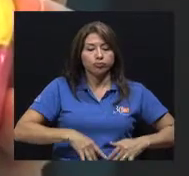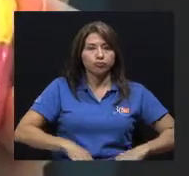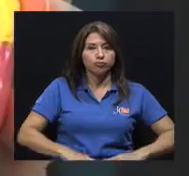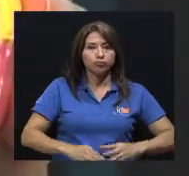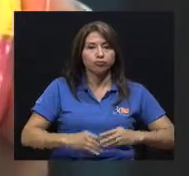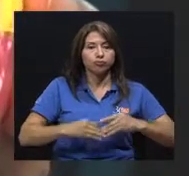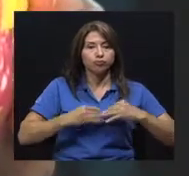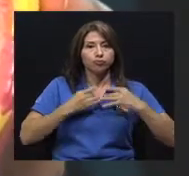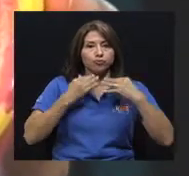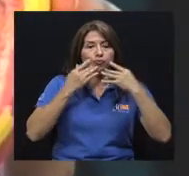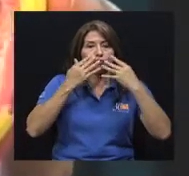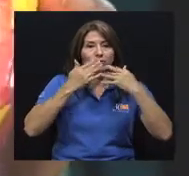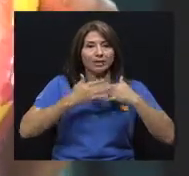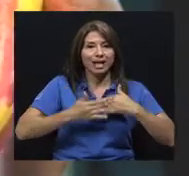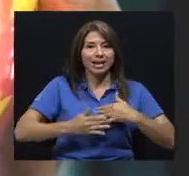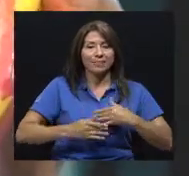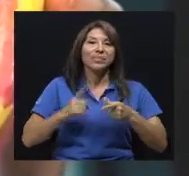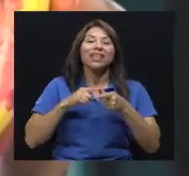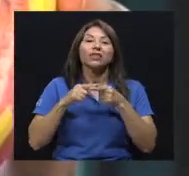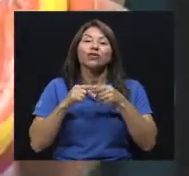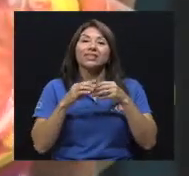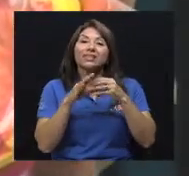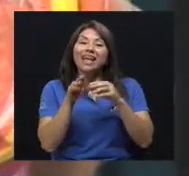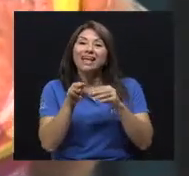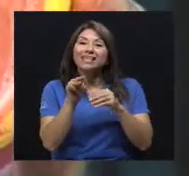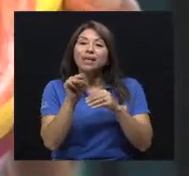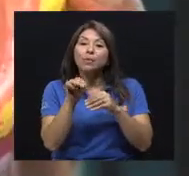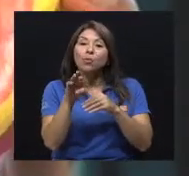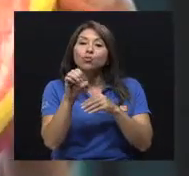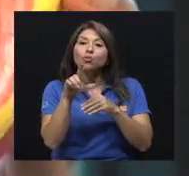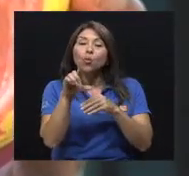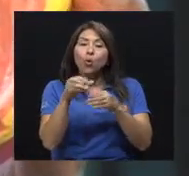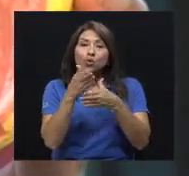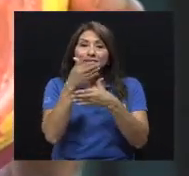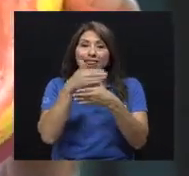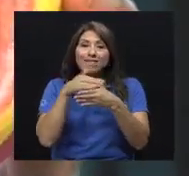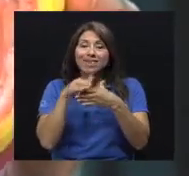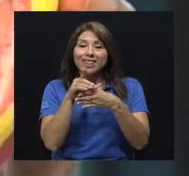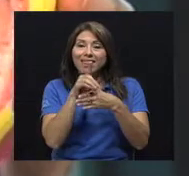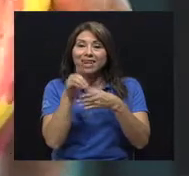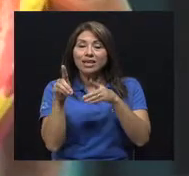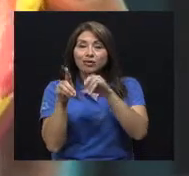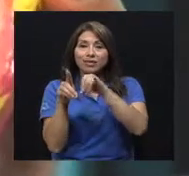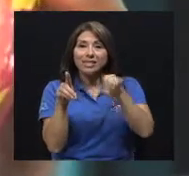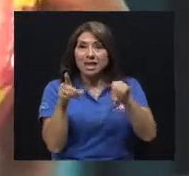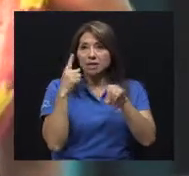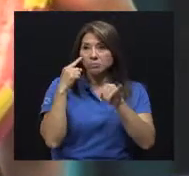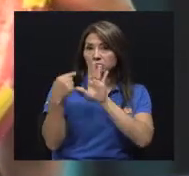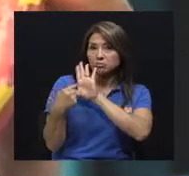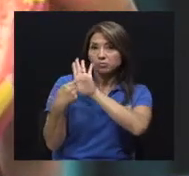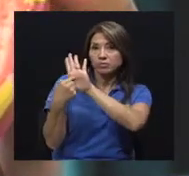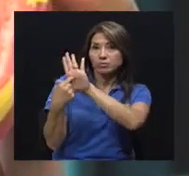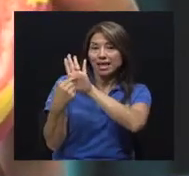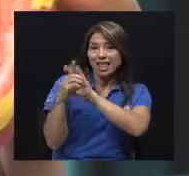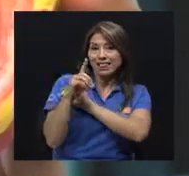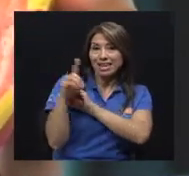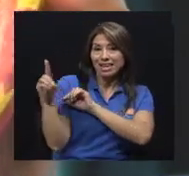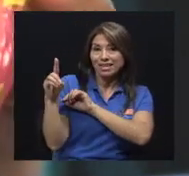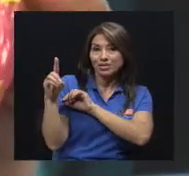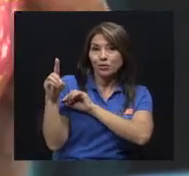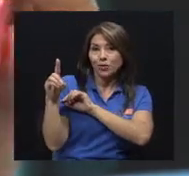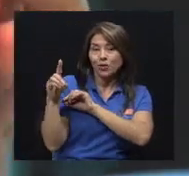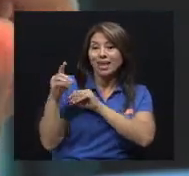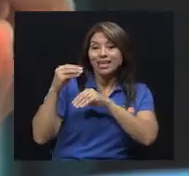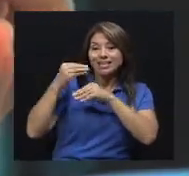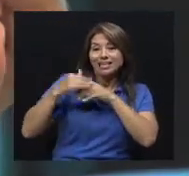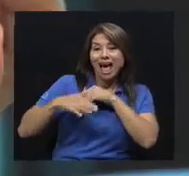músculo cardíaco se divide en un lado izquierdo y un lado derecho. El lado derecho, que es este que está acá, es el encargado de bombearle sangre a